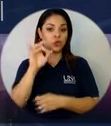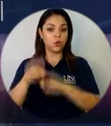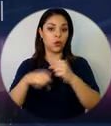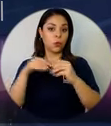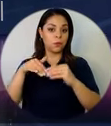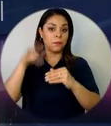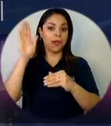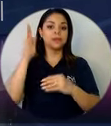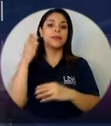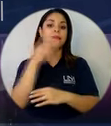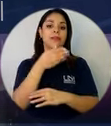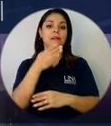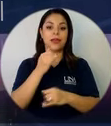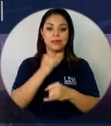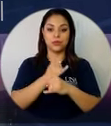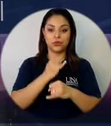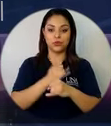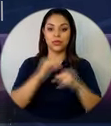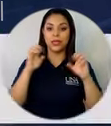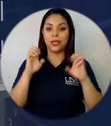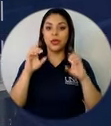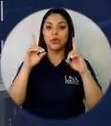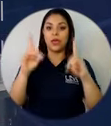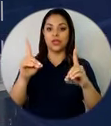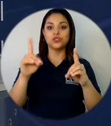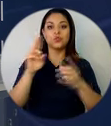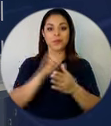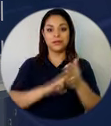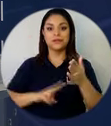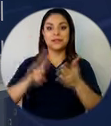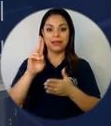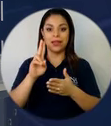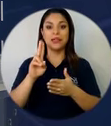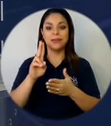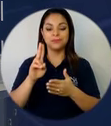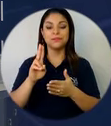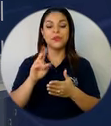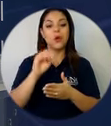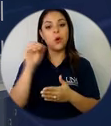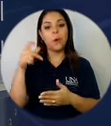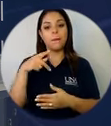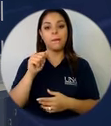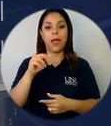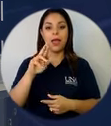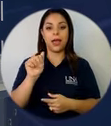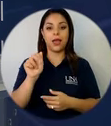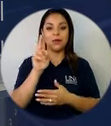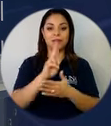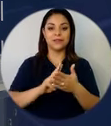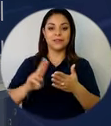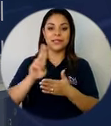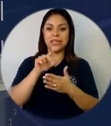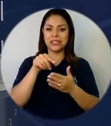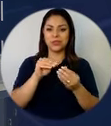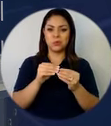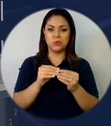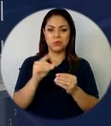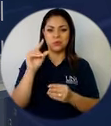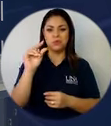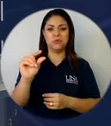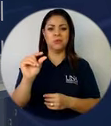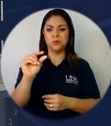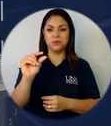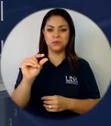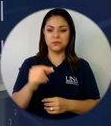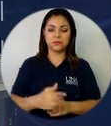y más asistían a una institución de educación superior, fuera universitaria o parauniversitaria.